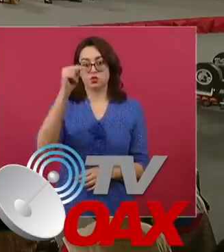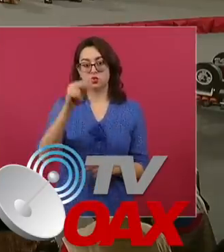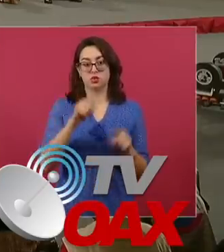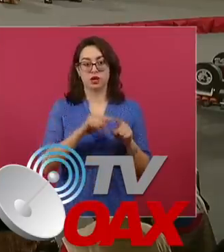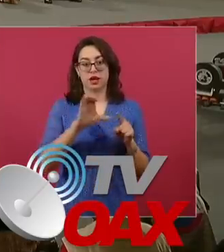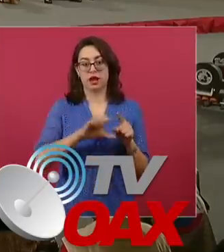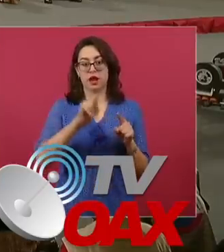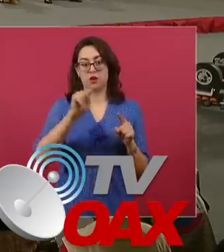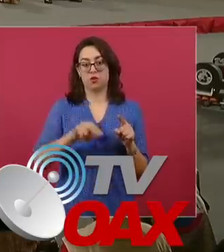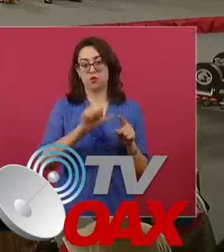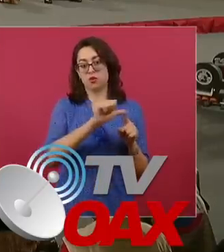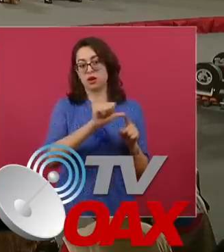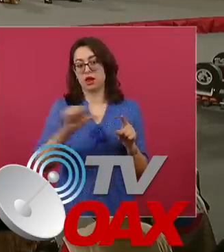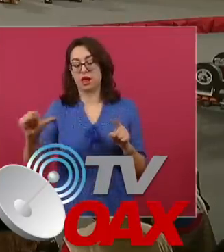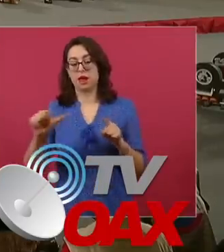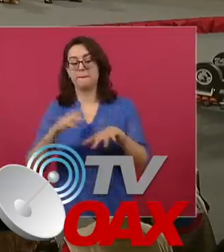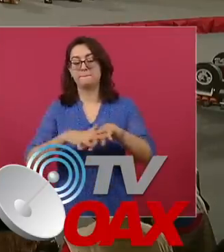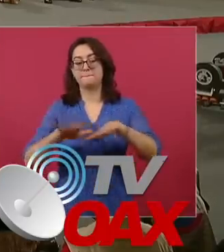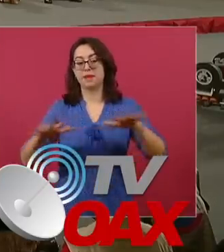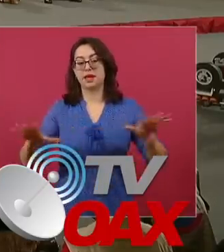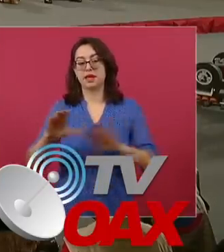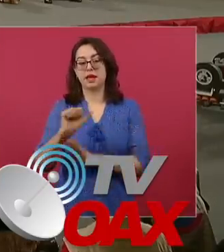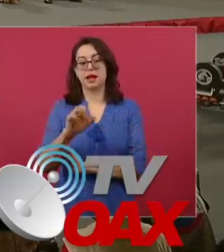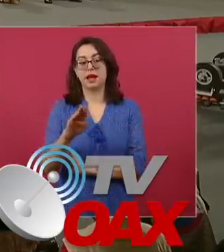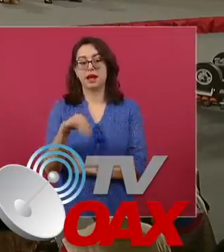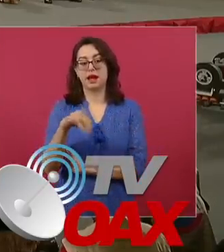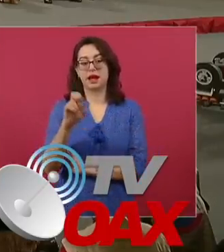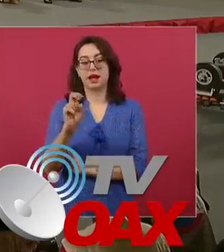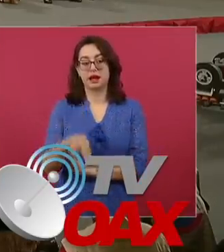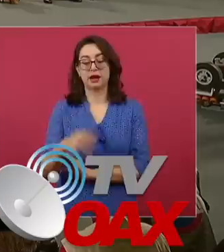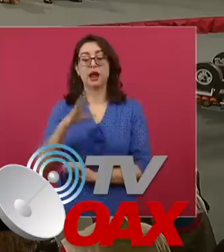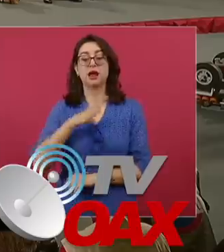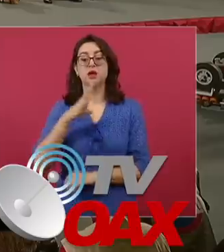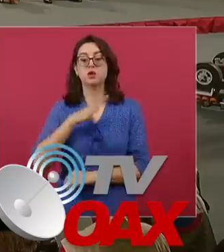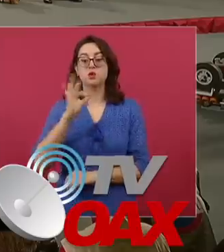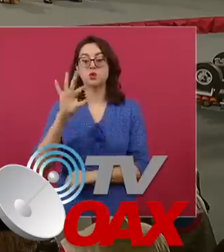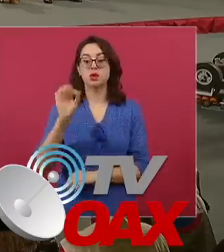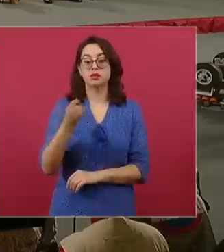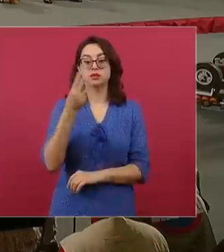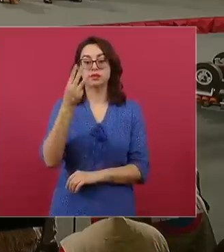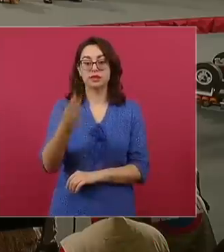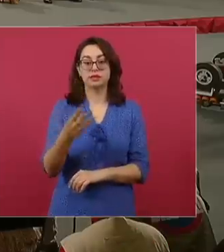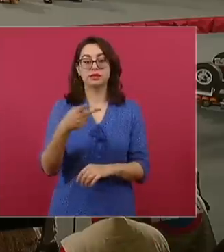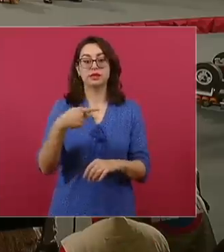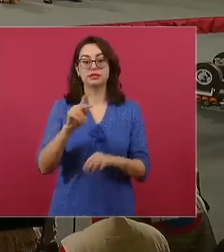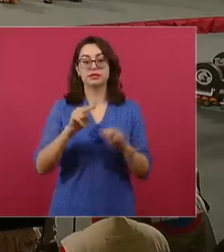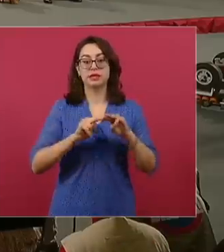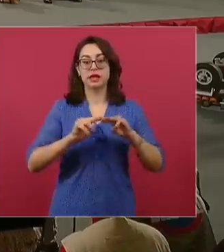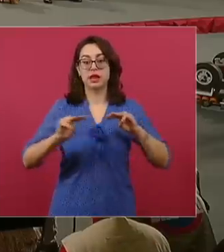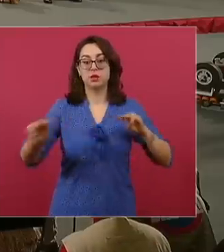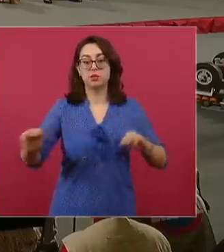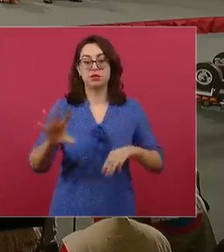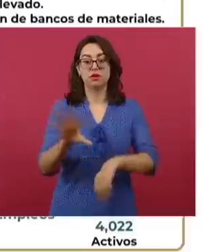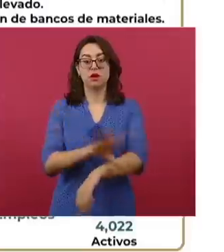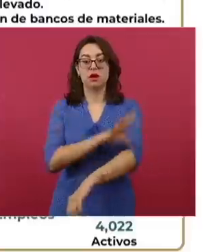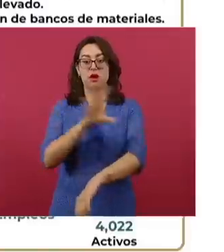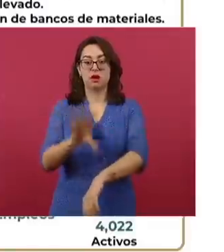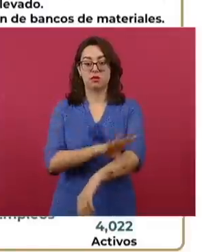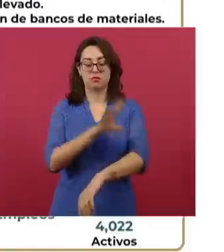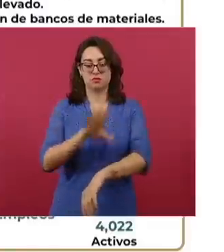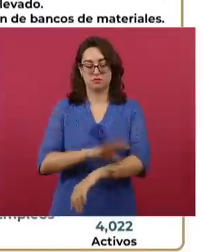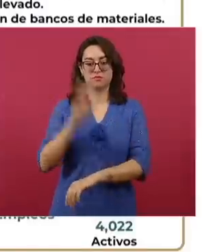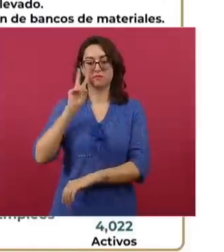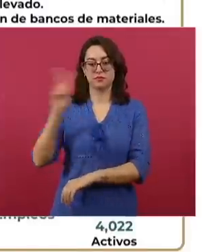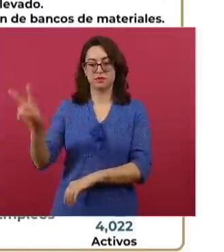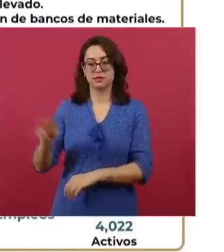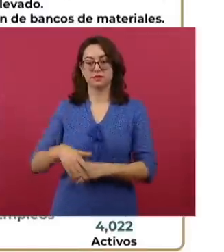Carmen, aquí tenemos 43.3 kilómetros de vía doble electrificada que va tanto en viaducto como en